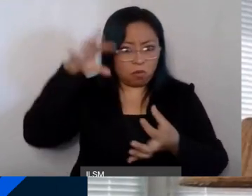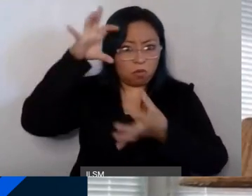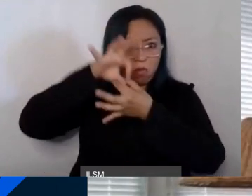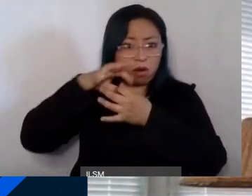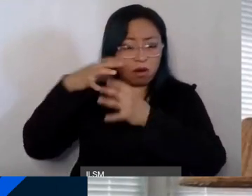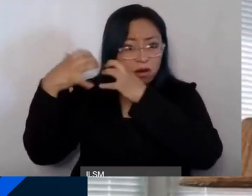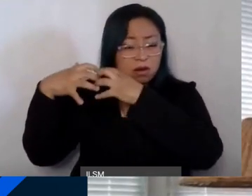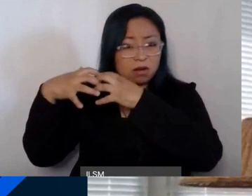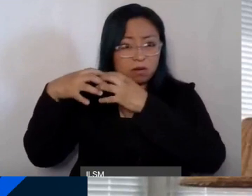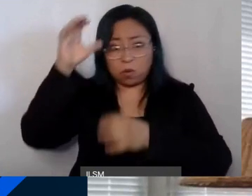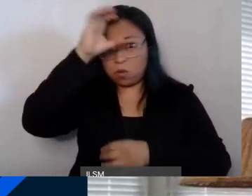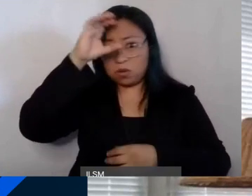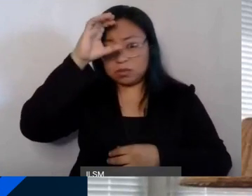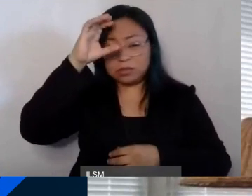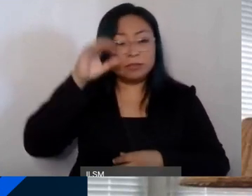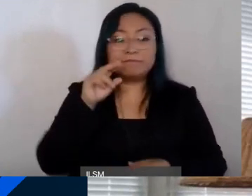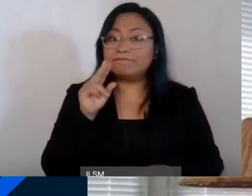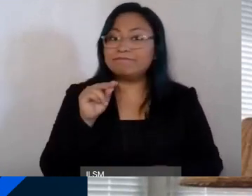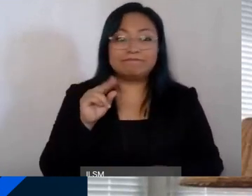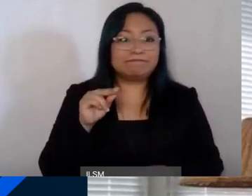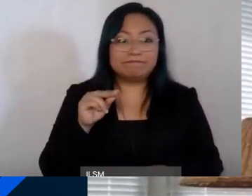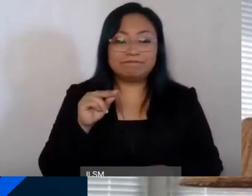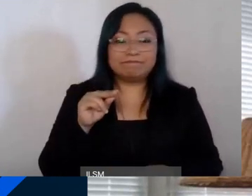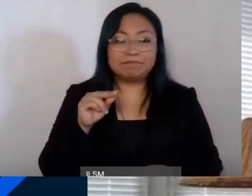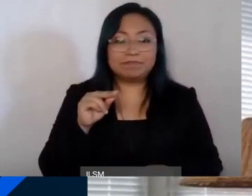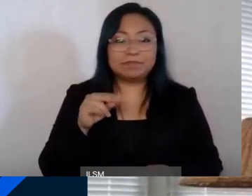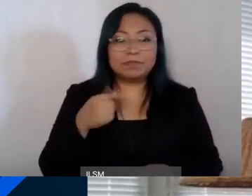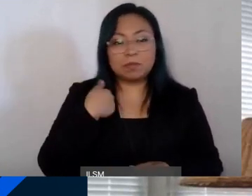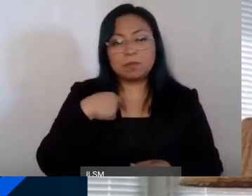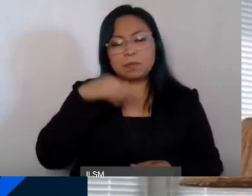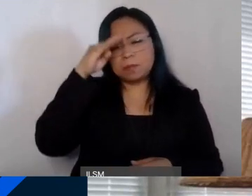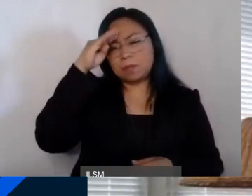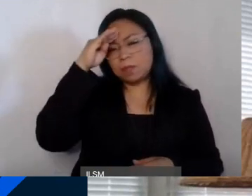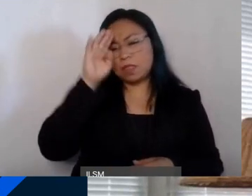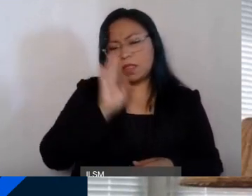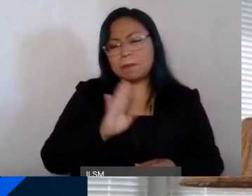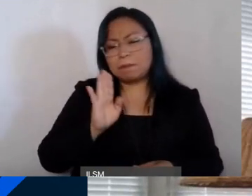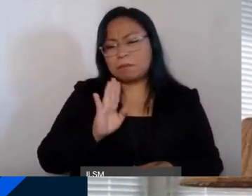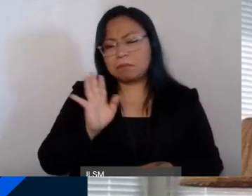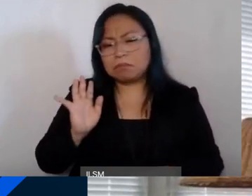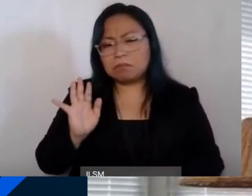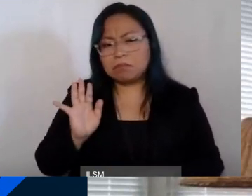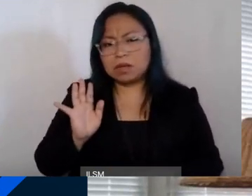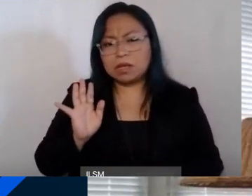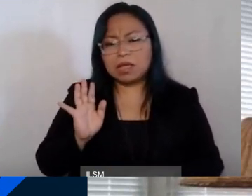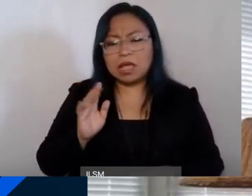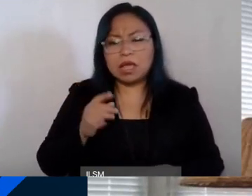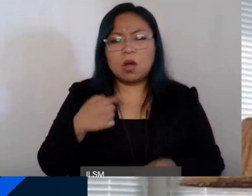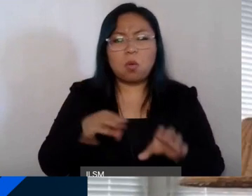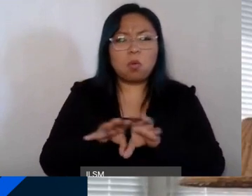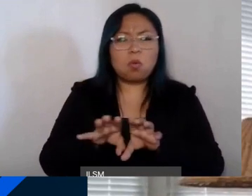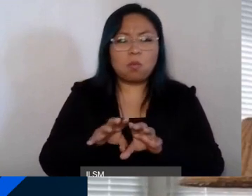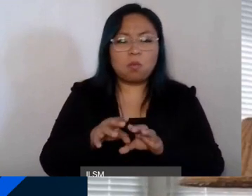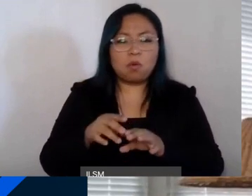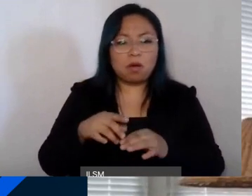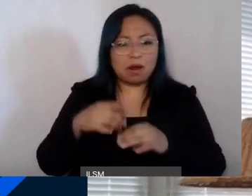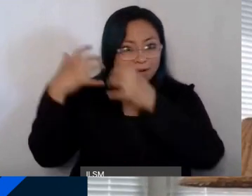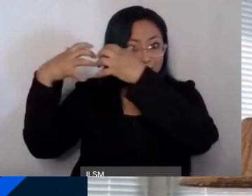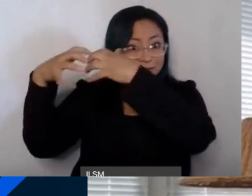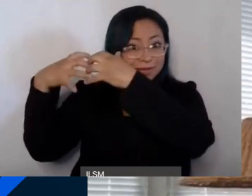estudiar mucho más pero parece que la conciencia está ligado al cerebro humano